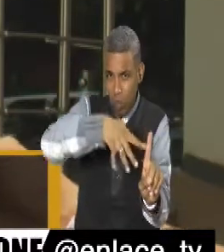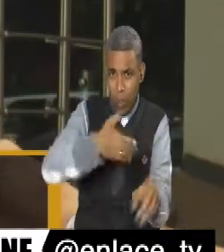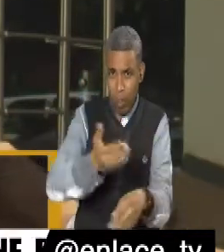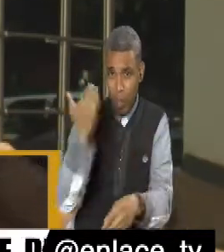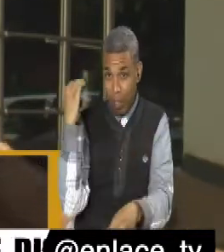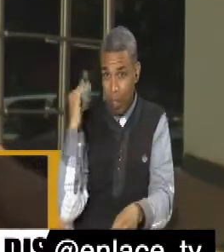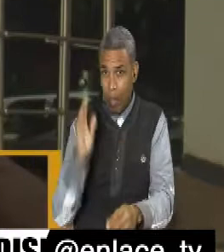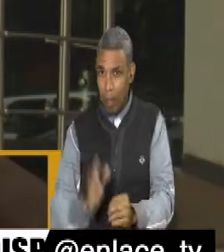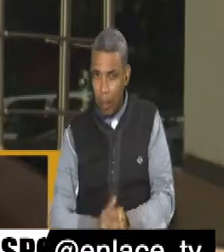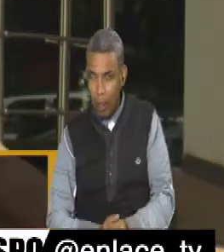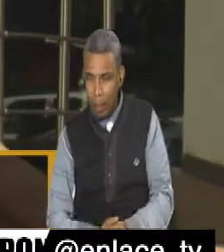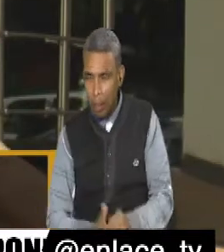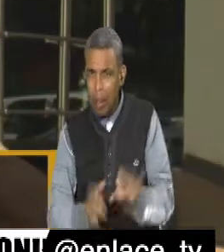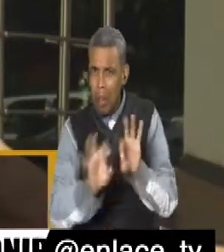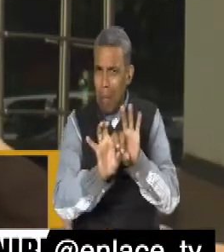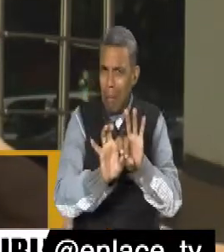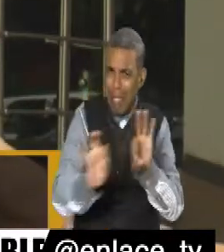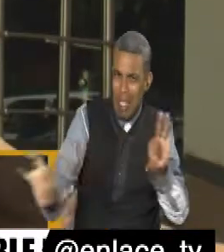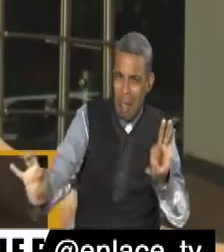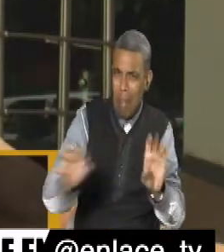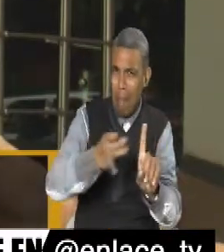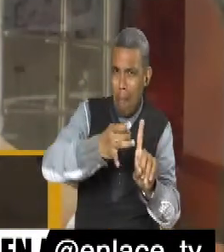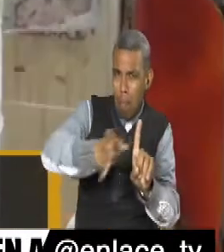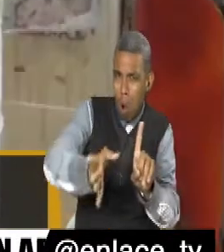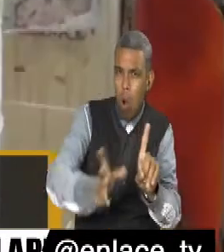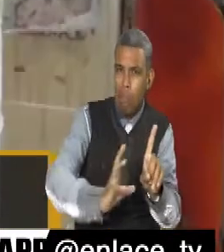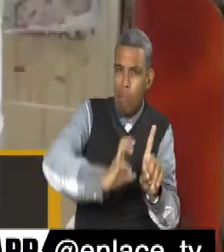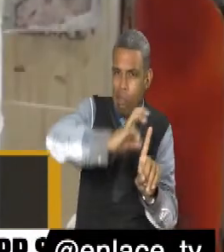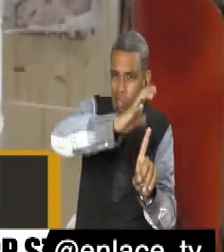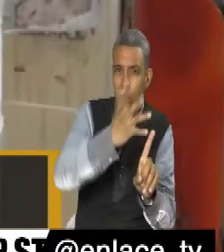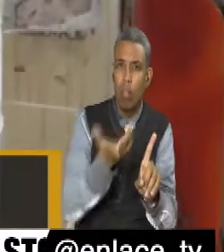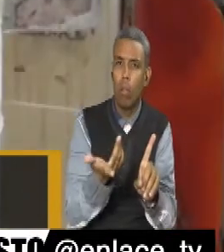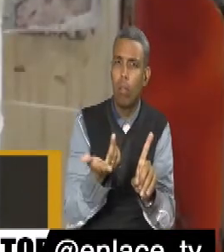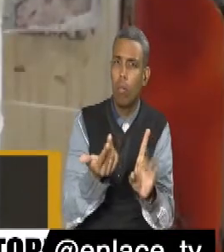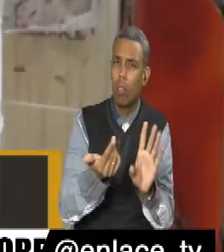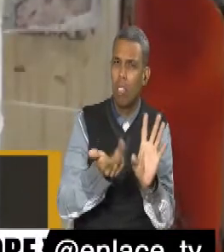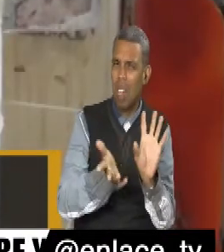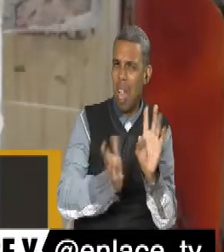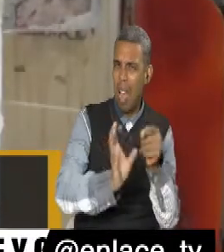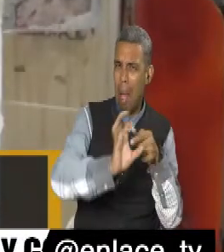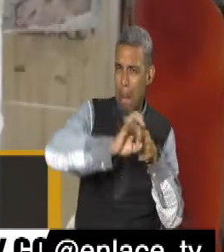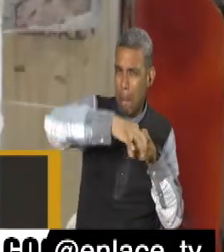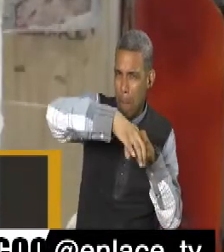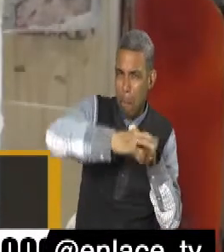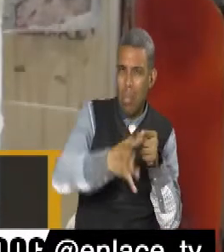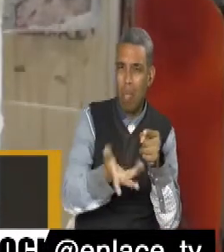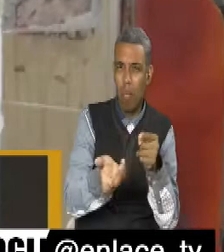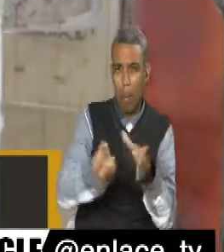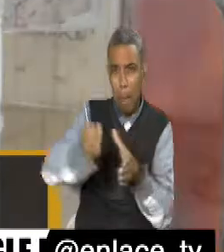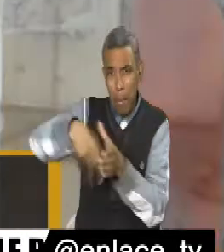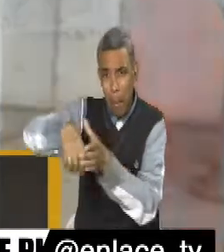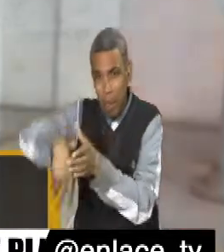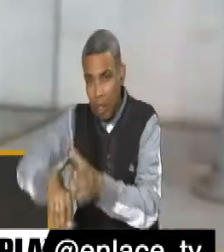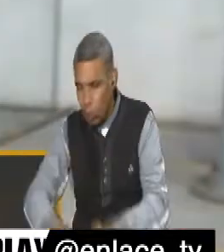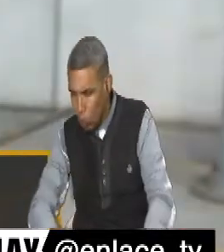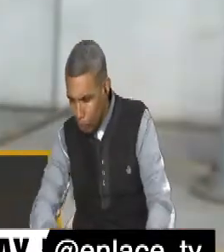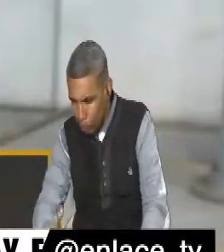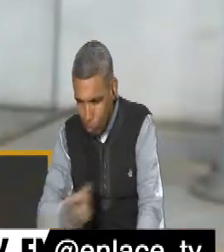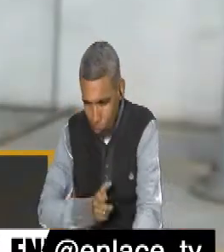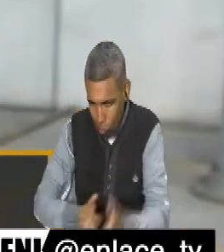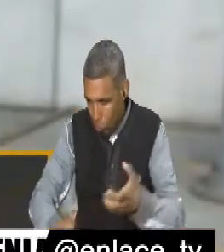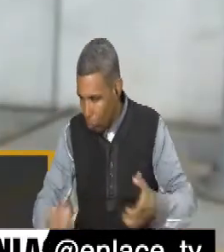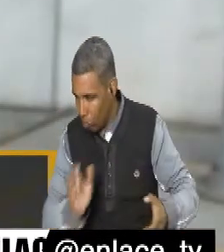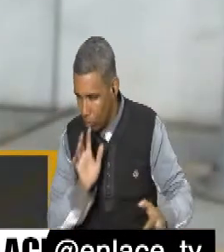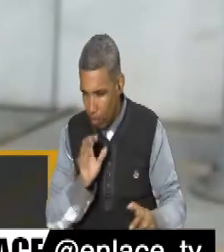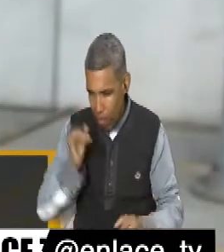se utilizó la mayor parte puro producto reciclado, repuestos ya abandonados. Se le dio vida a esos repuestos y haciendo